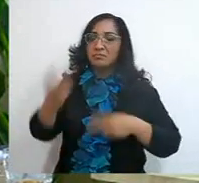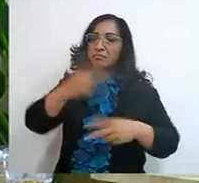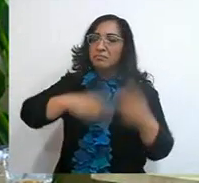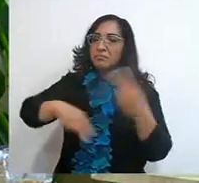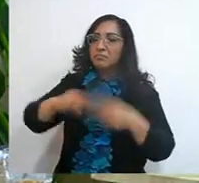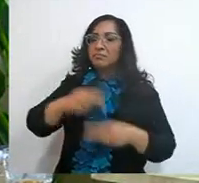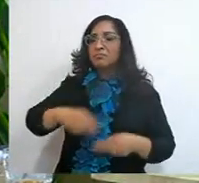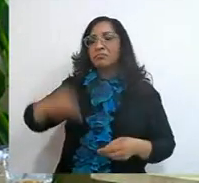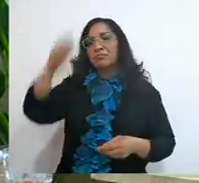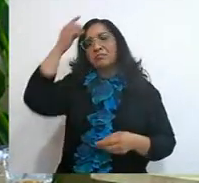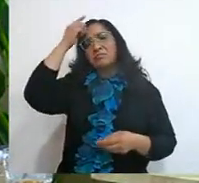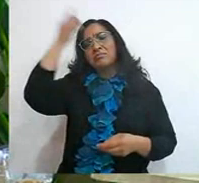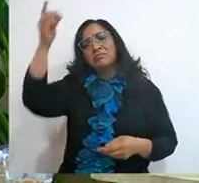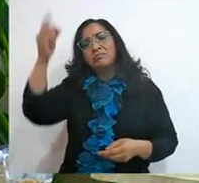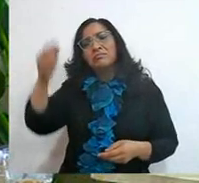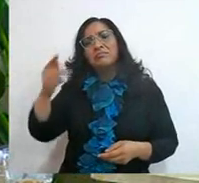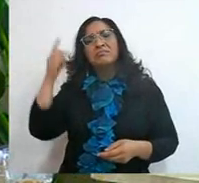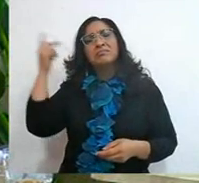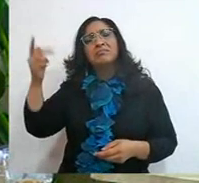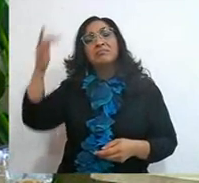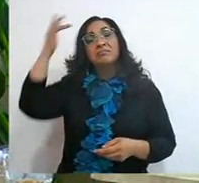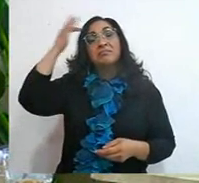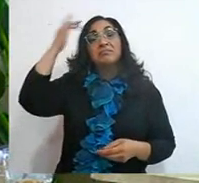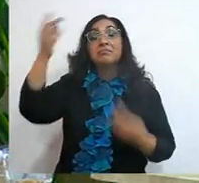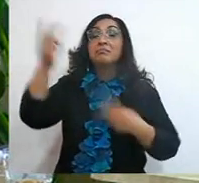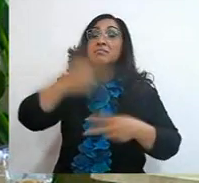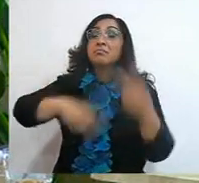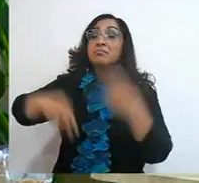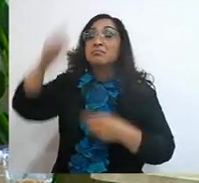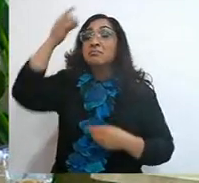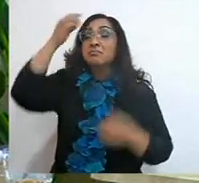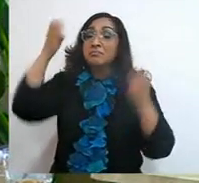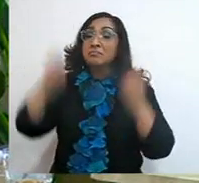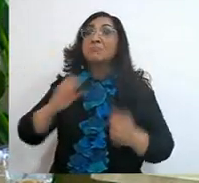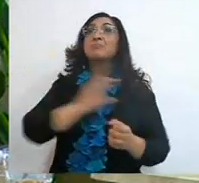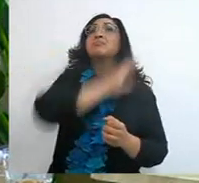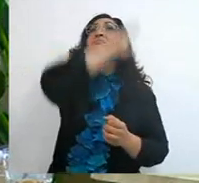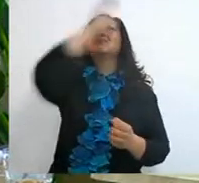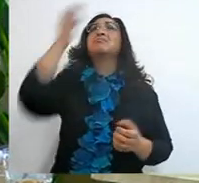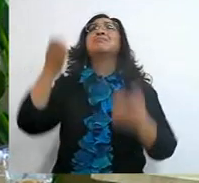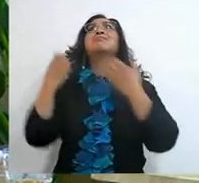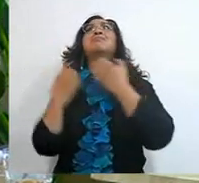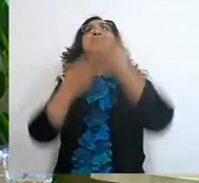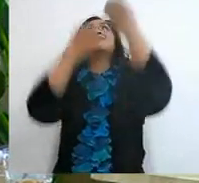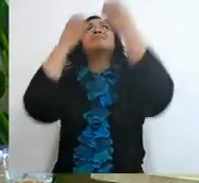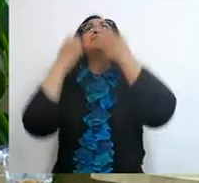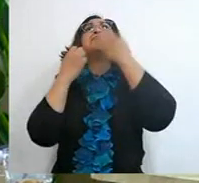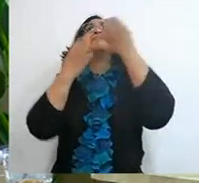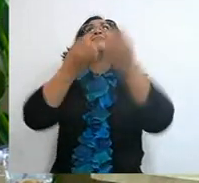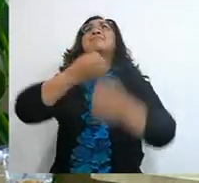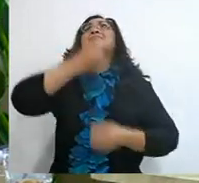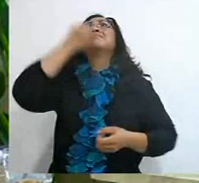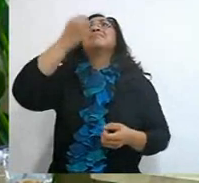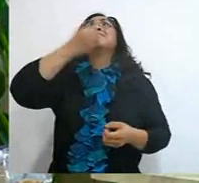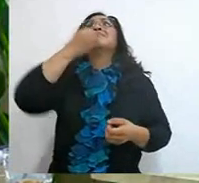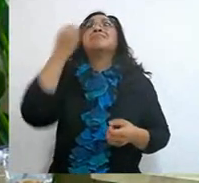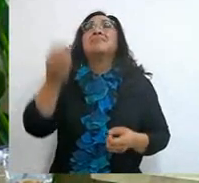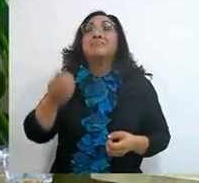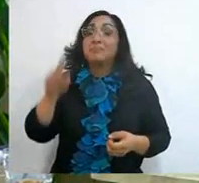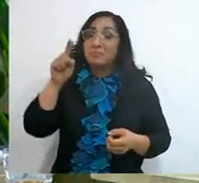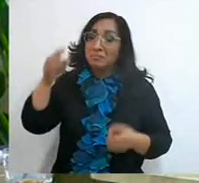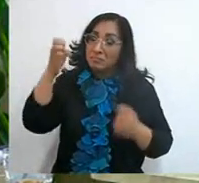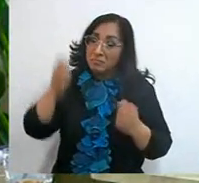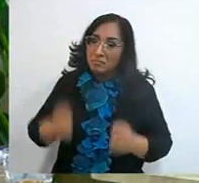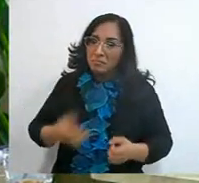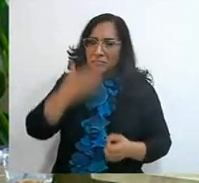Vuélvete al Señor, pueblito santo. Vuélvete al Dios del cielo, clama a Él. Y si te has